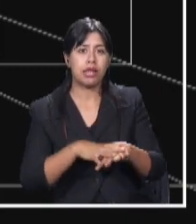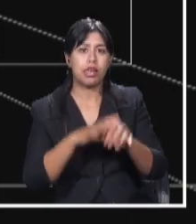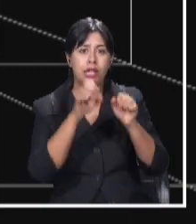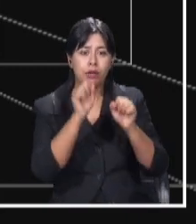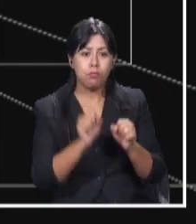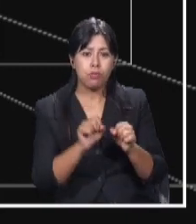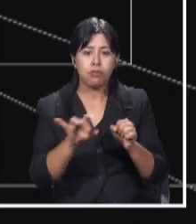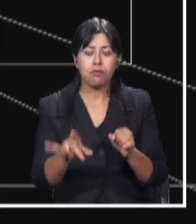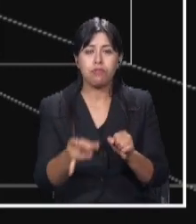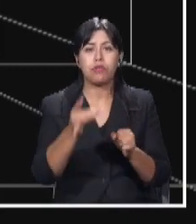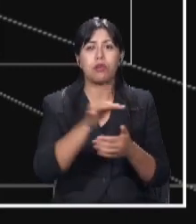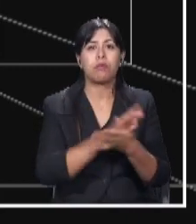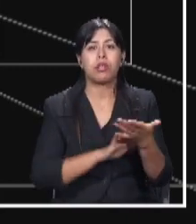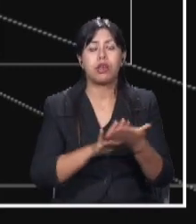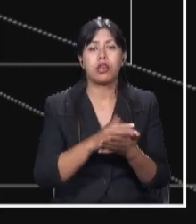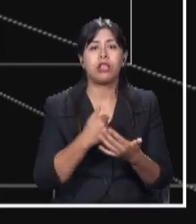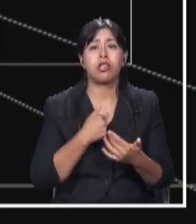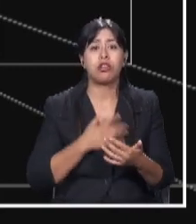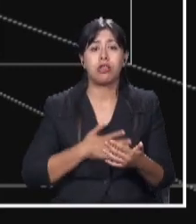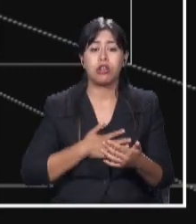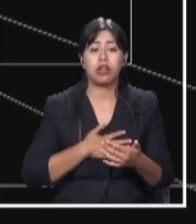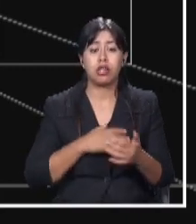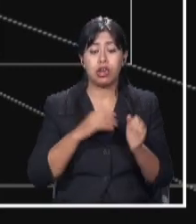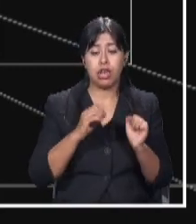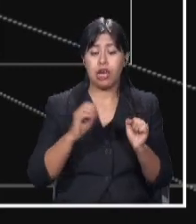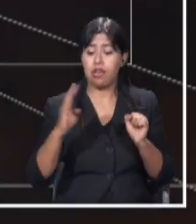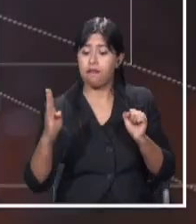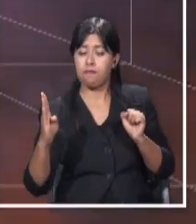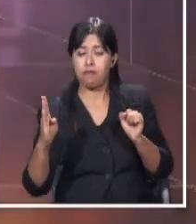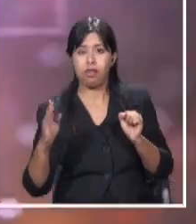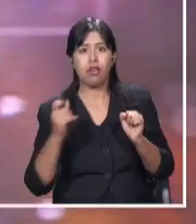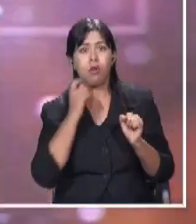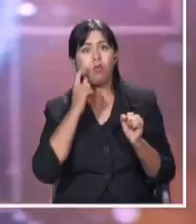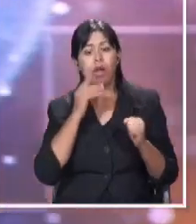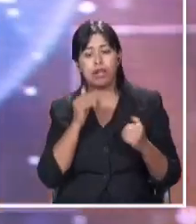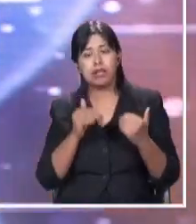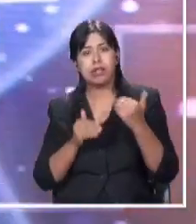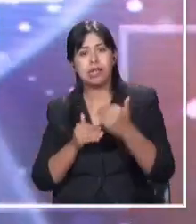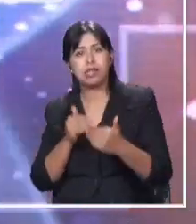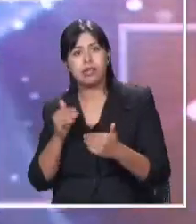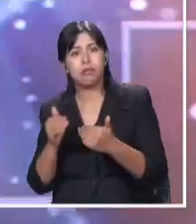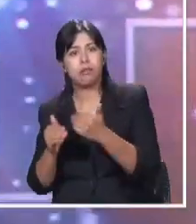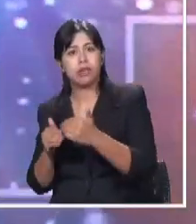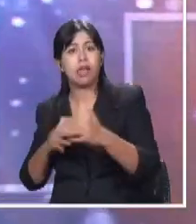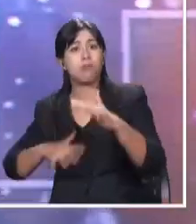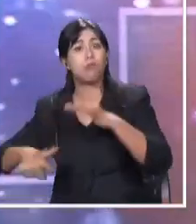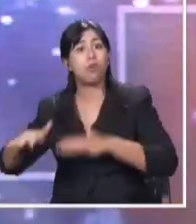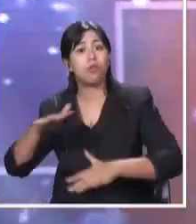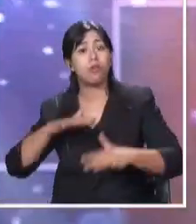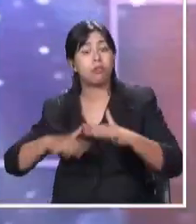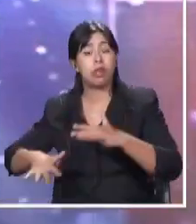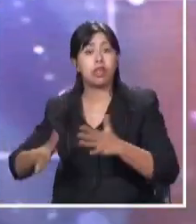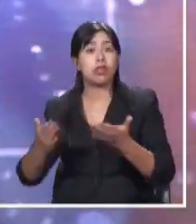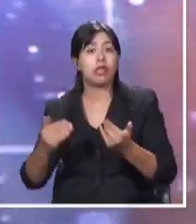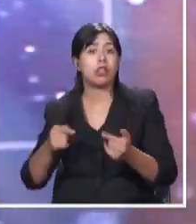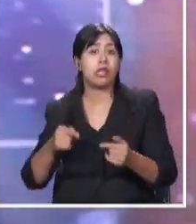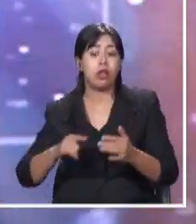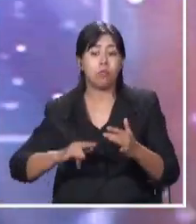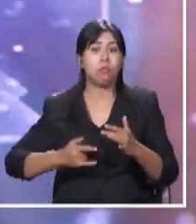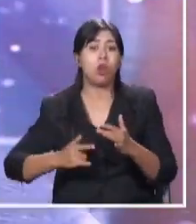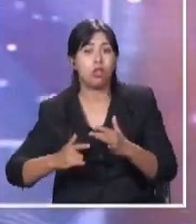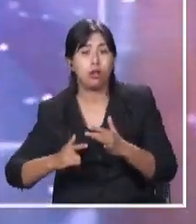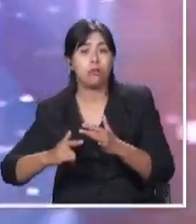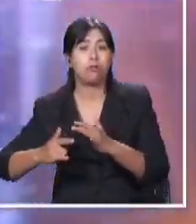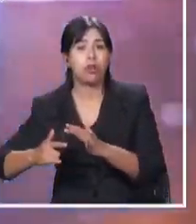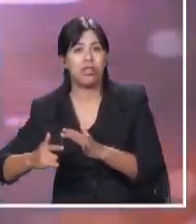poder determinar, por ejemplo, si yo me quiero mover del punto A y B, cuál es la secuencia de movimientos en los motores que tengo que ejecutar para poder realizar